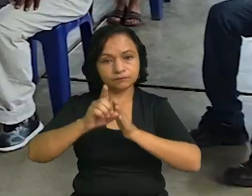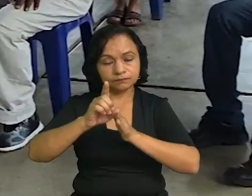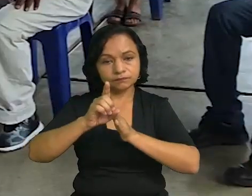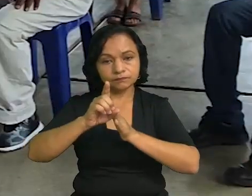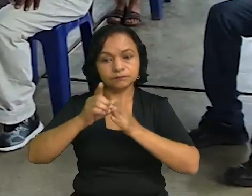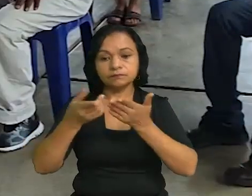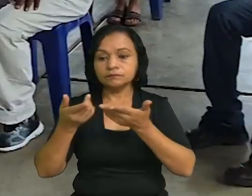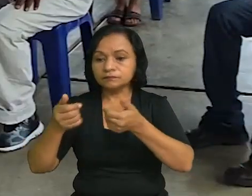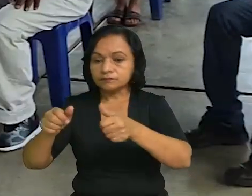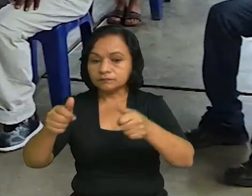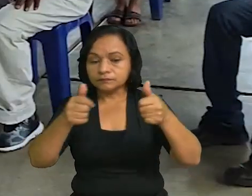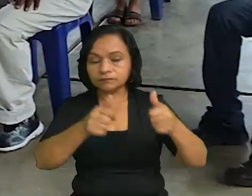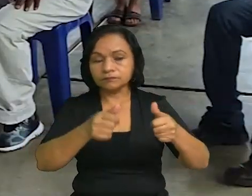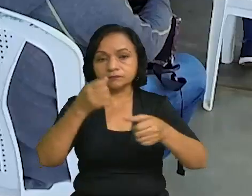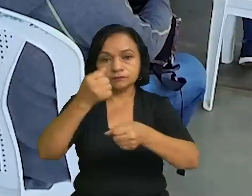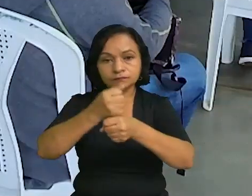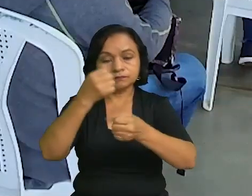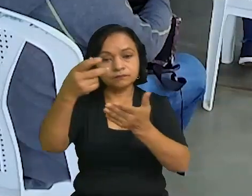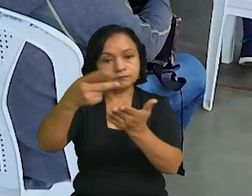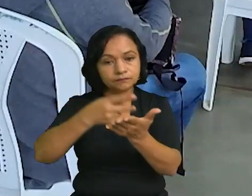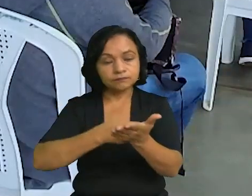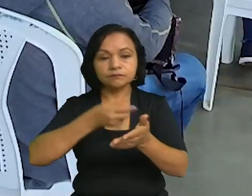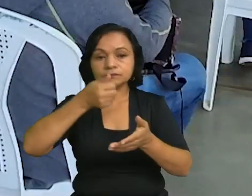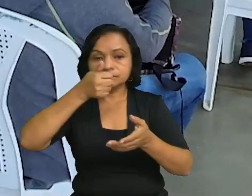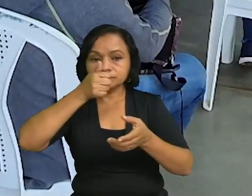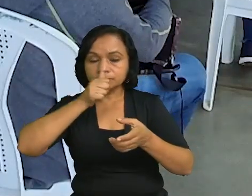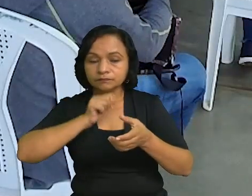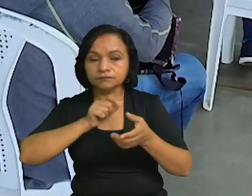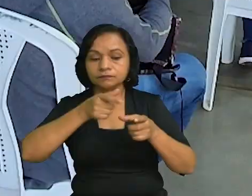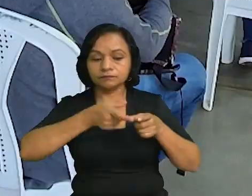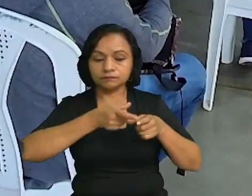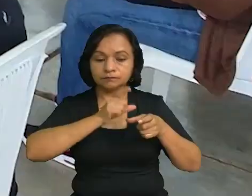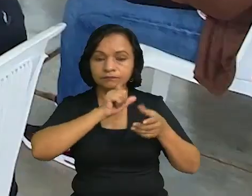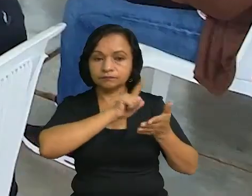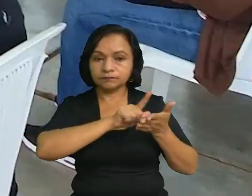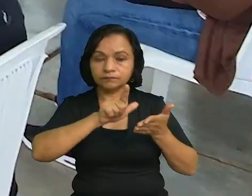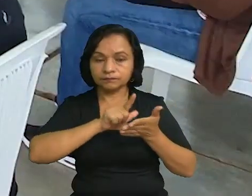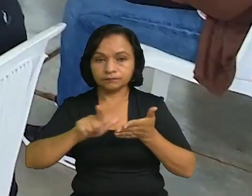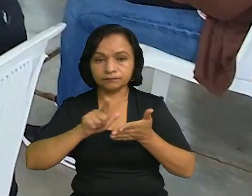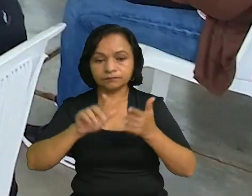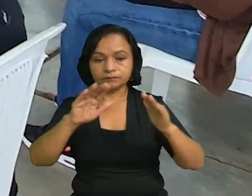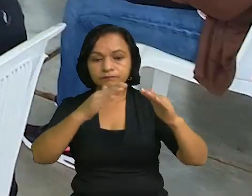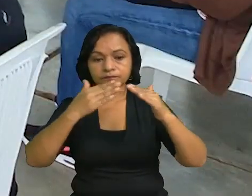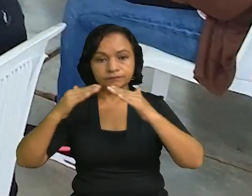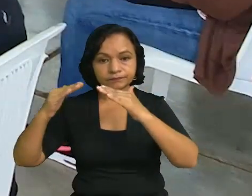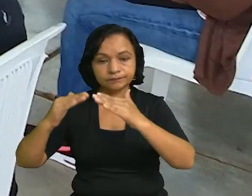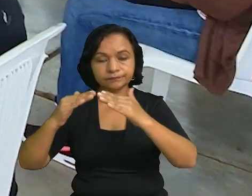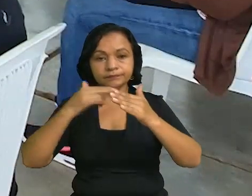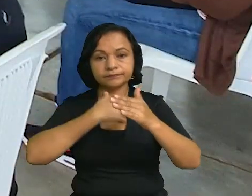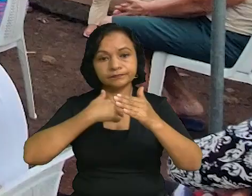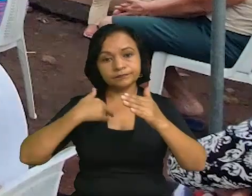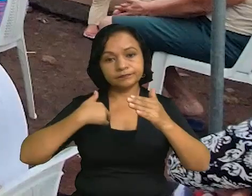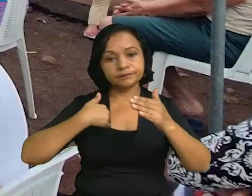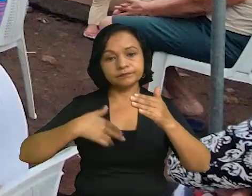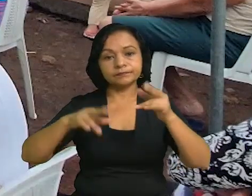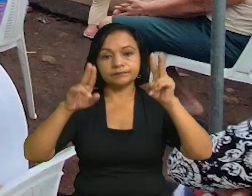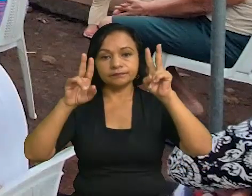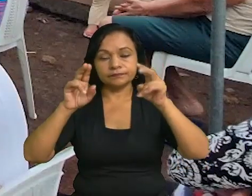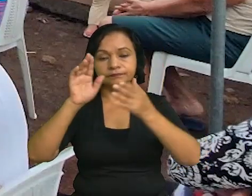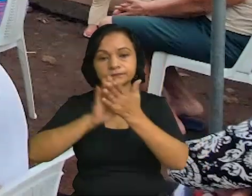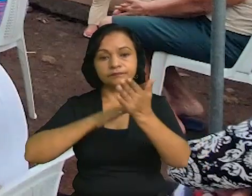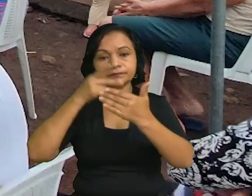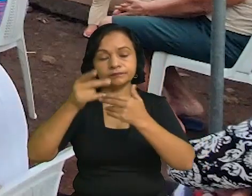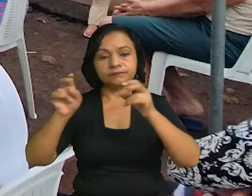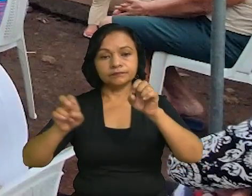contratación para la ejecución de proyectos de agua potable saneamiento e higiene rural que se realizarán en el marco del programa nacional